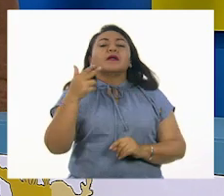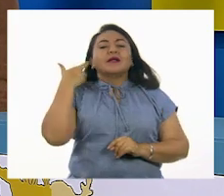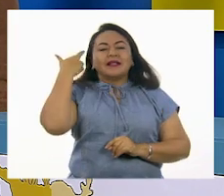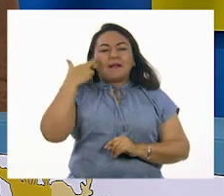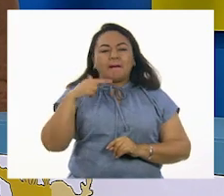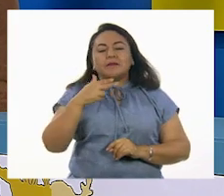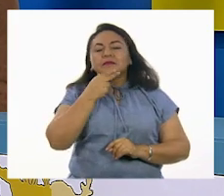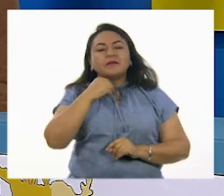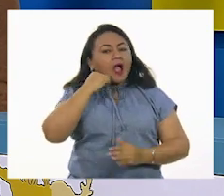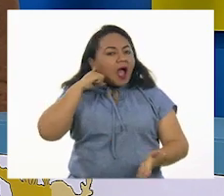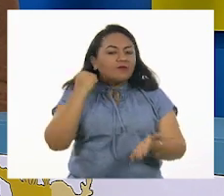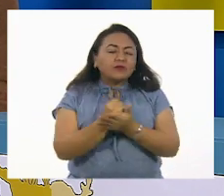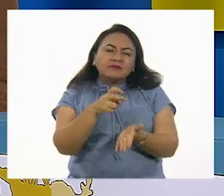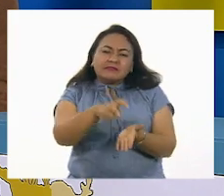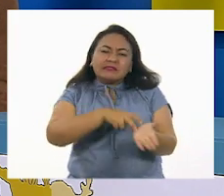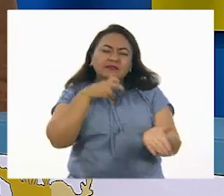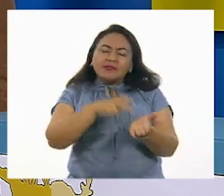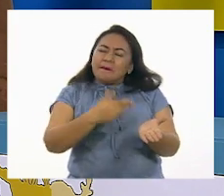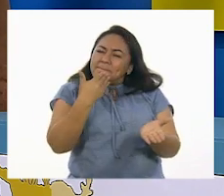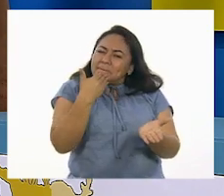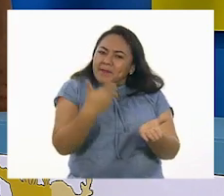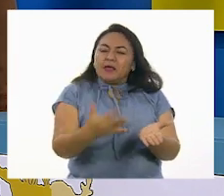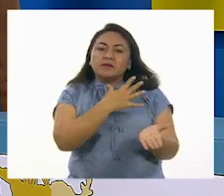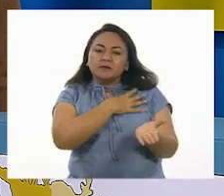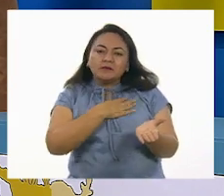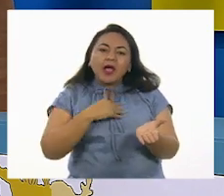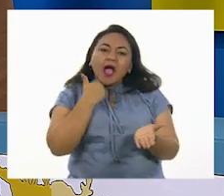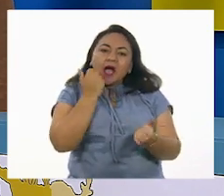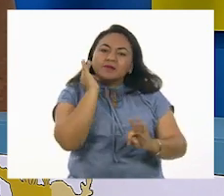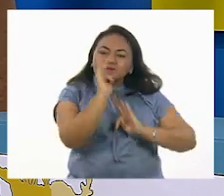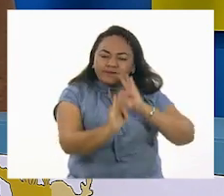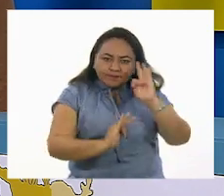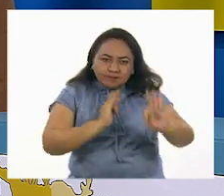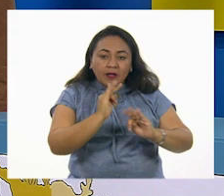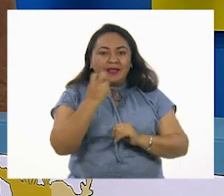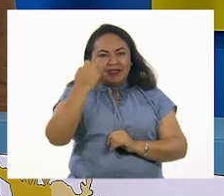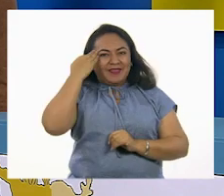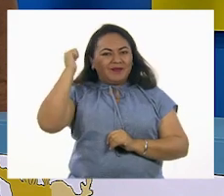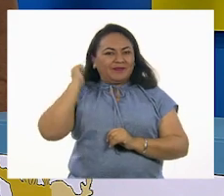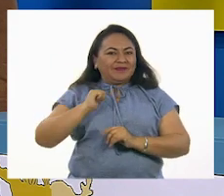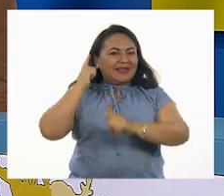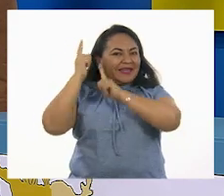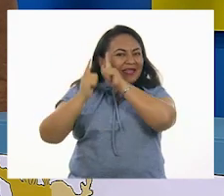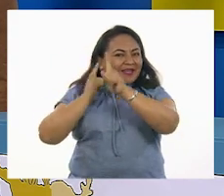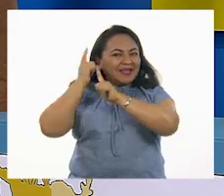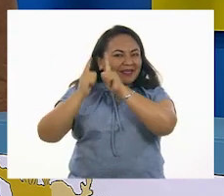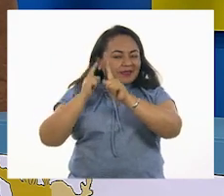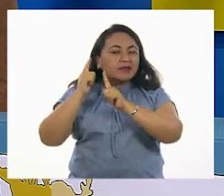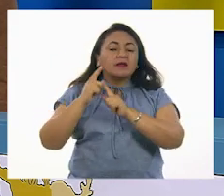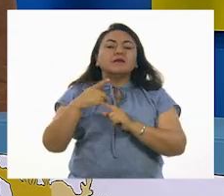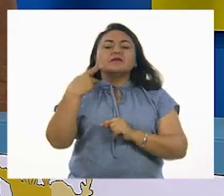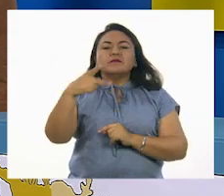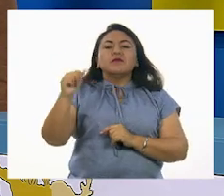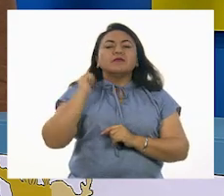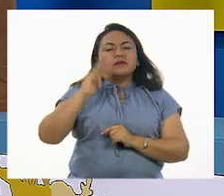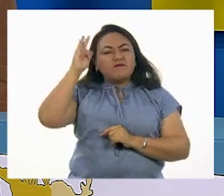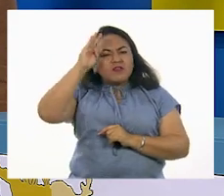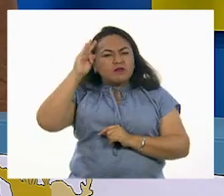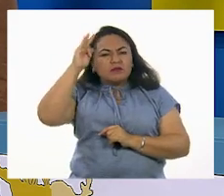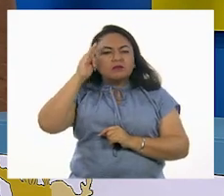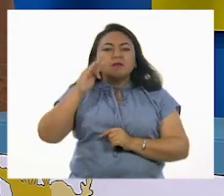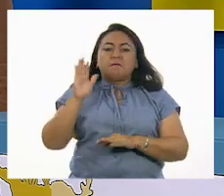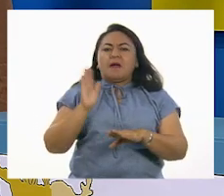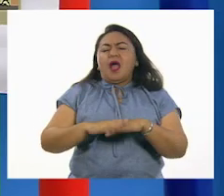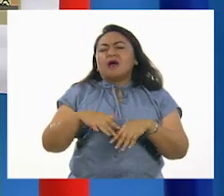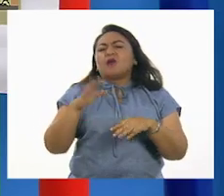Filipo, quería la mejor educación para su hijo. Y si recuerdas, en esa época de la Grecia clásica, muchos de sus grandes pensadores estaban en su